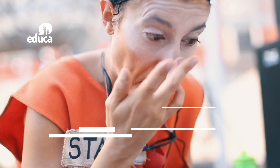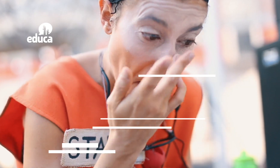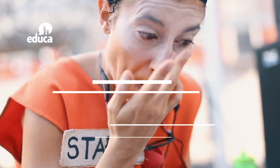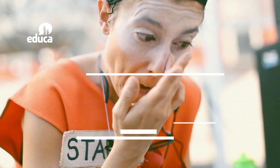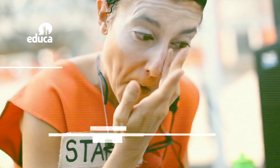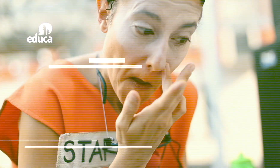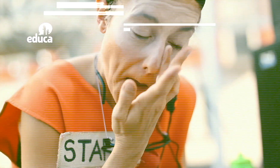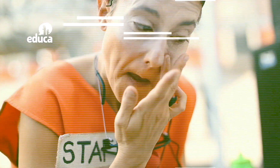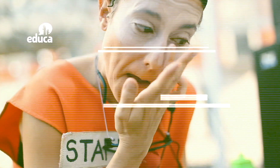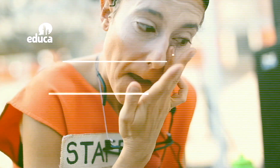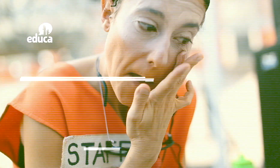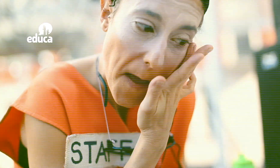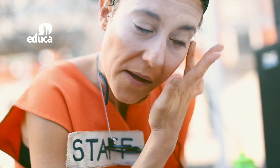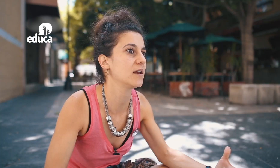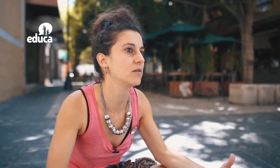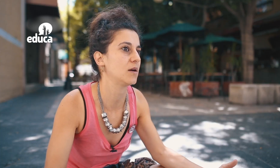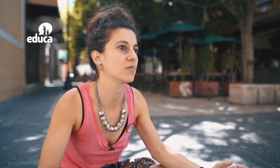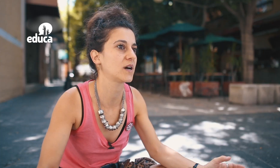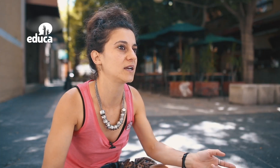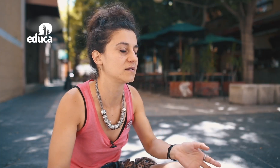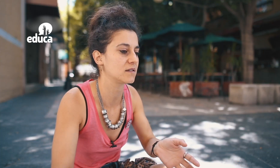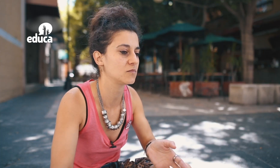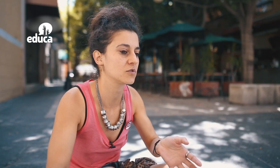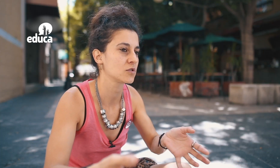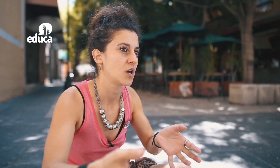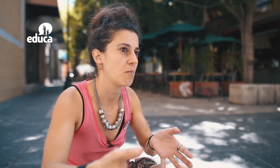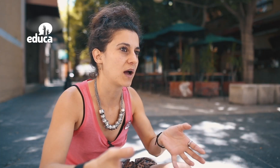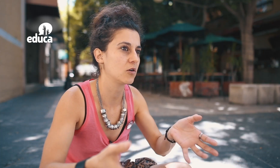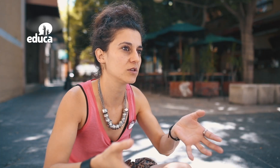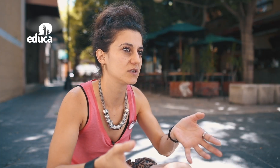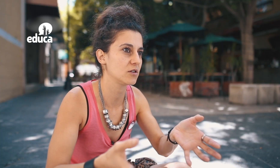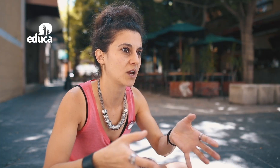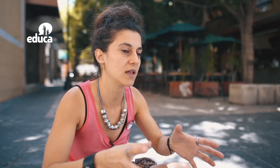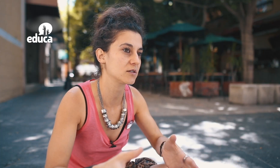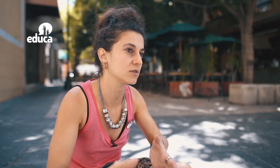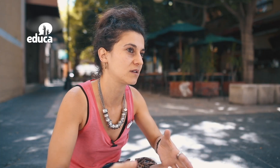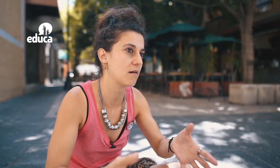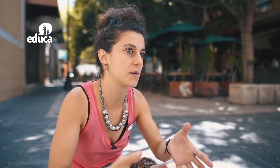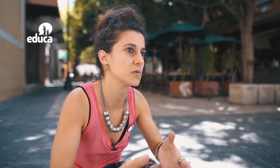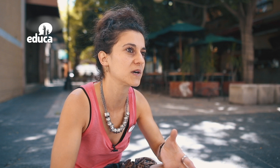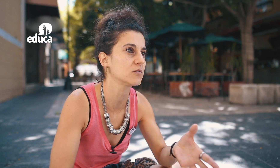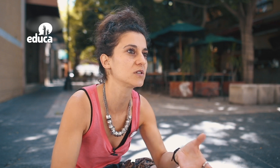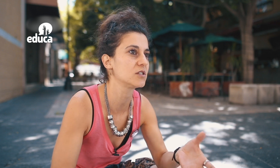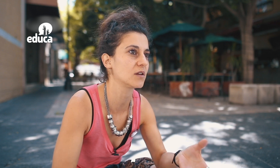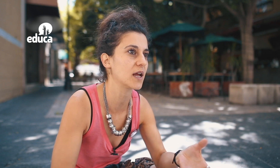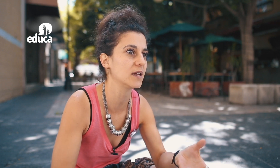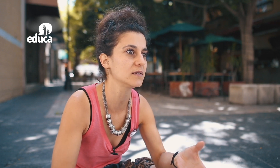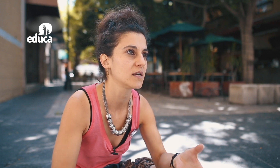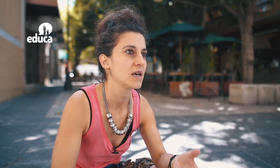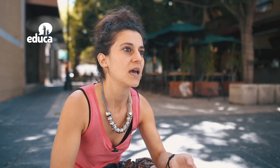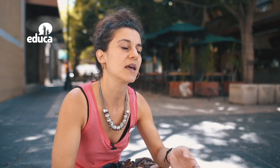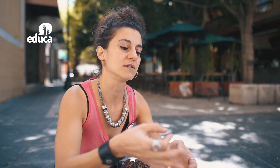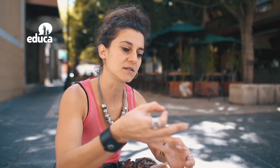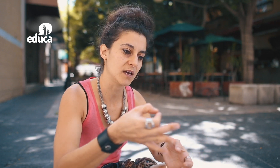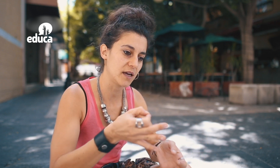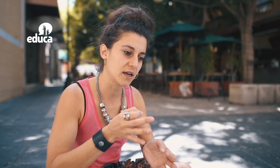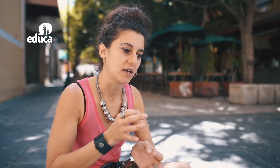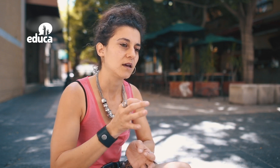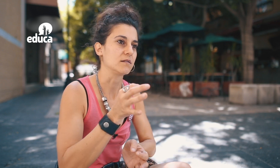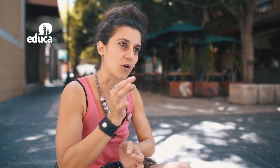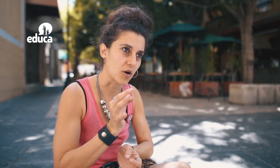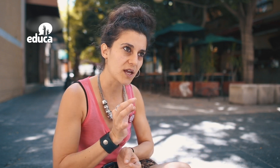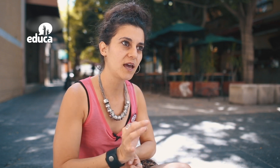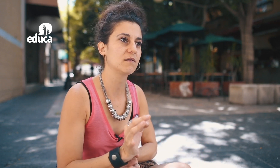con más expresiones en su corporalidad, ¿no? Las mujeres estamos más condicionadas o estábamos más condicionadas en